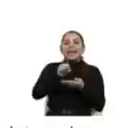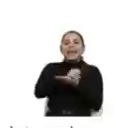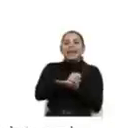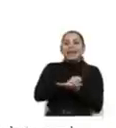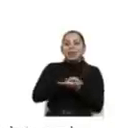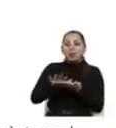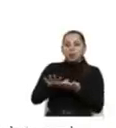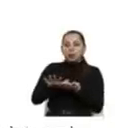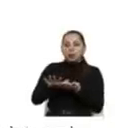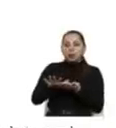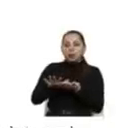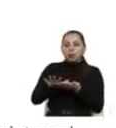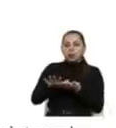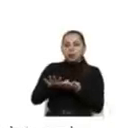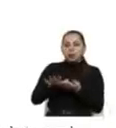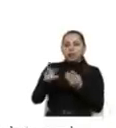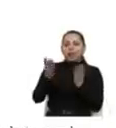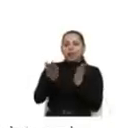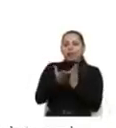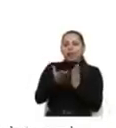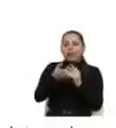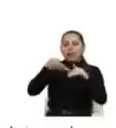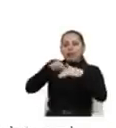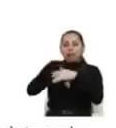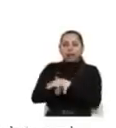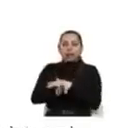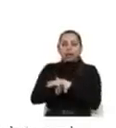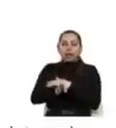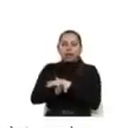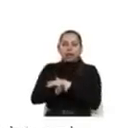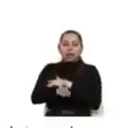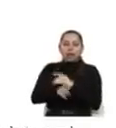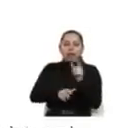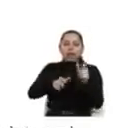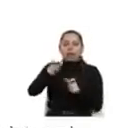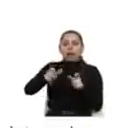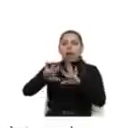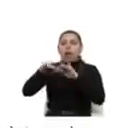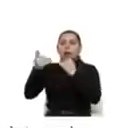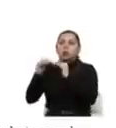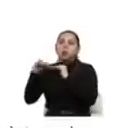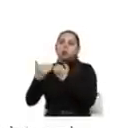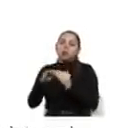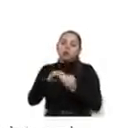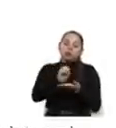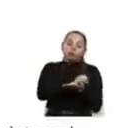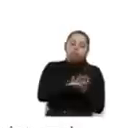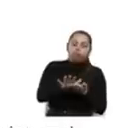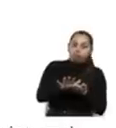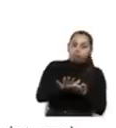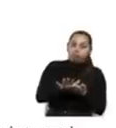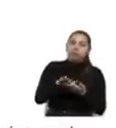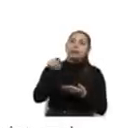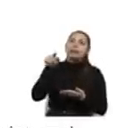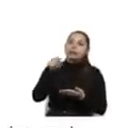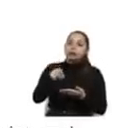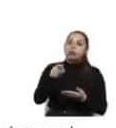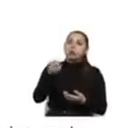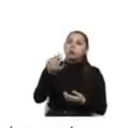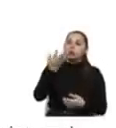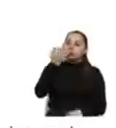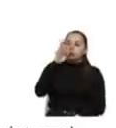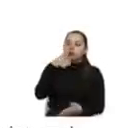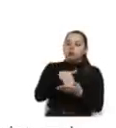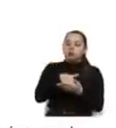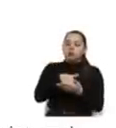Gratuidad en la matrícula para alumnos en las escuelas, que eso implica 13.000 millones